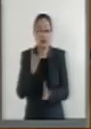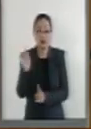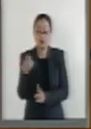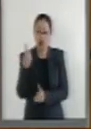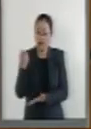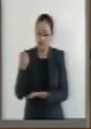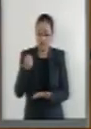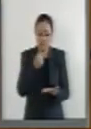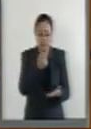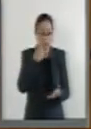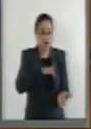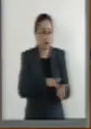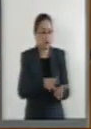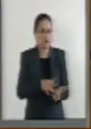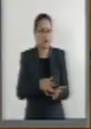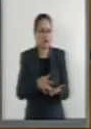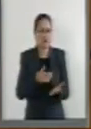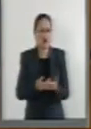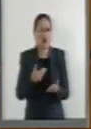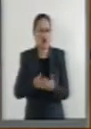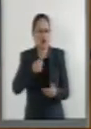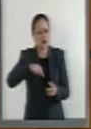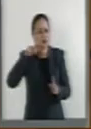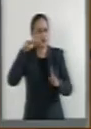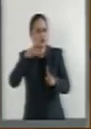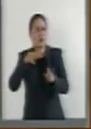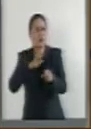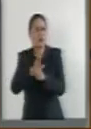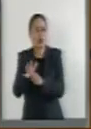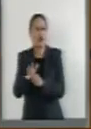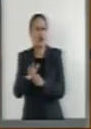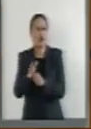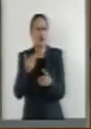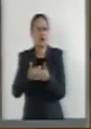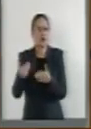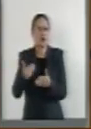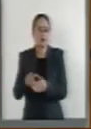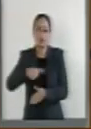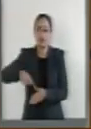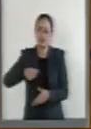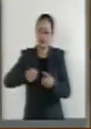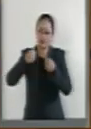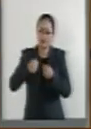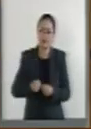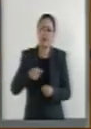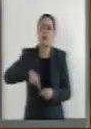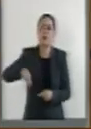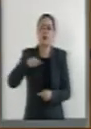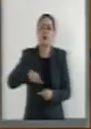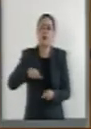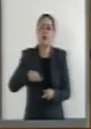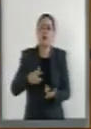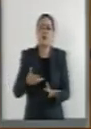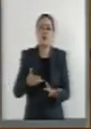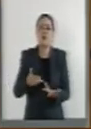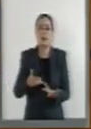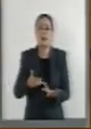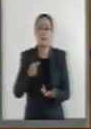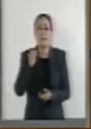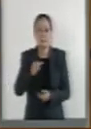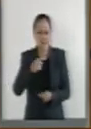¿Bajo qué prisma debemos de ver lo que hoy seguramente que ratifiquemos nos habrá